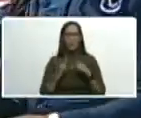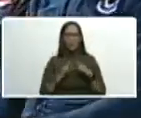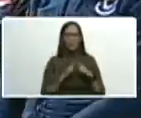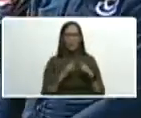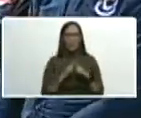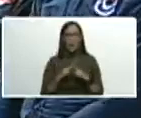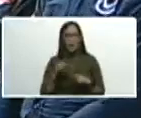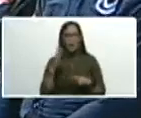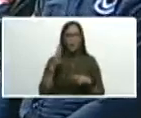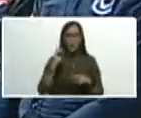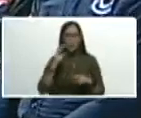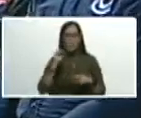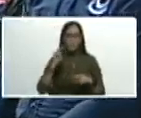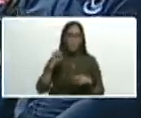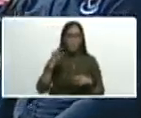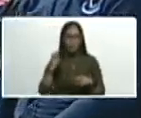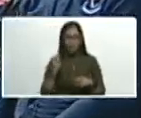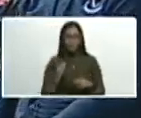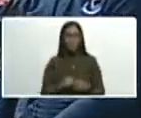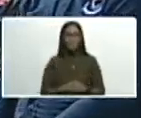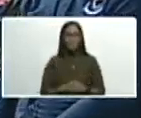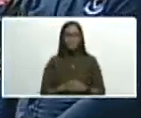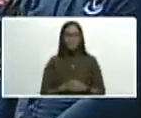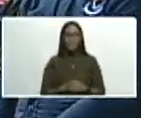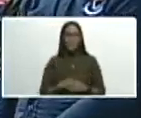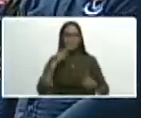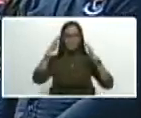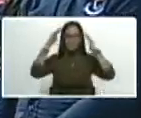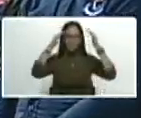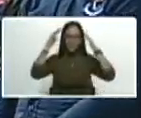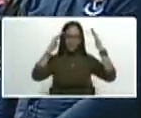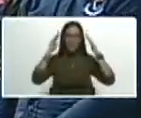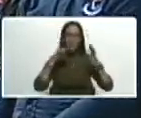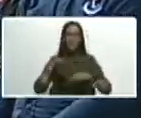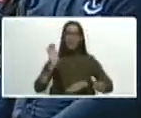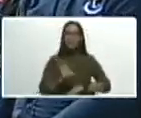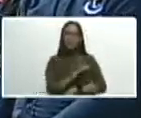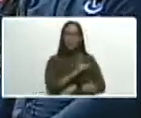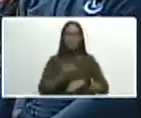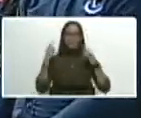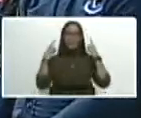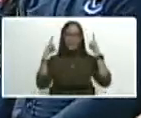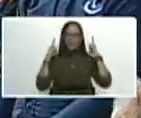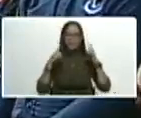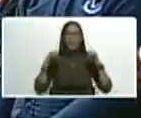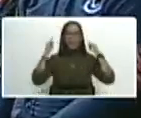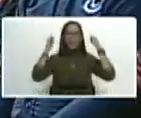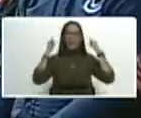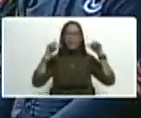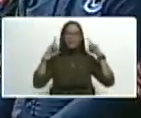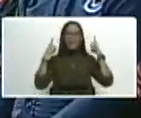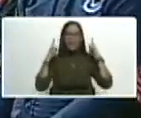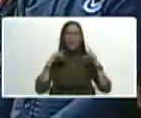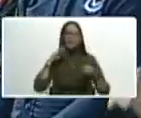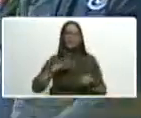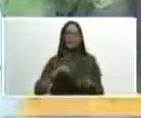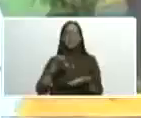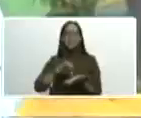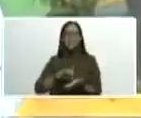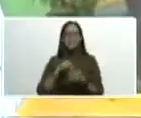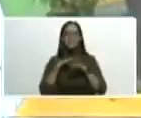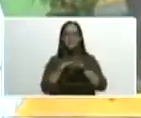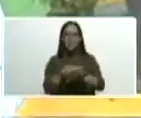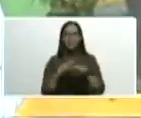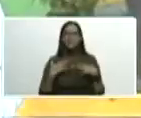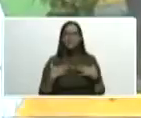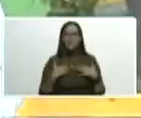El Bombona. ¿Ah? Y saludo, pues, con su canto a La Guaira, Parranda a La Guaira. Estamos en el Centro Integral de